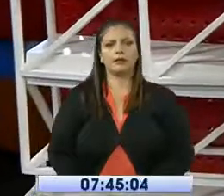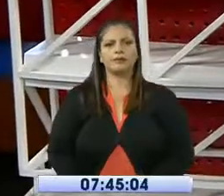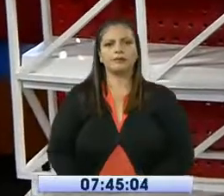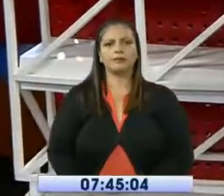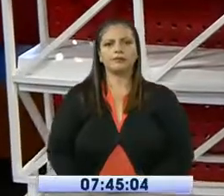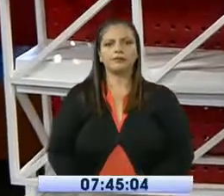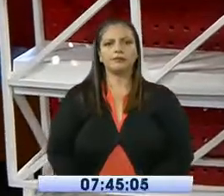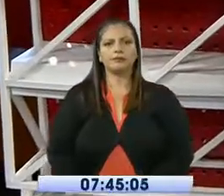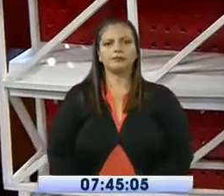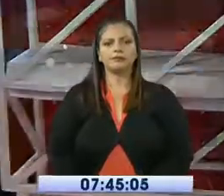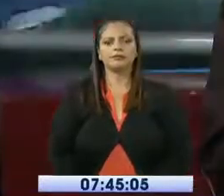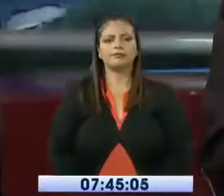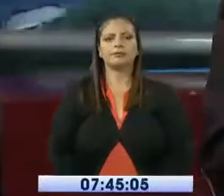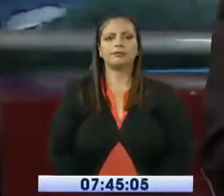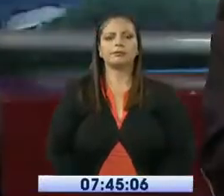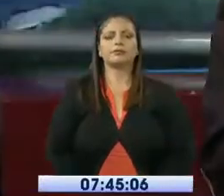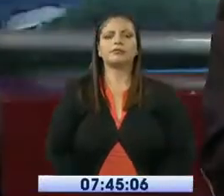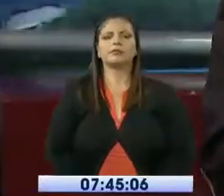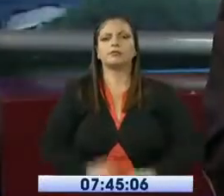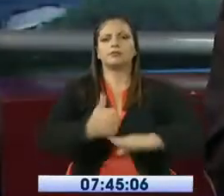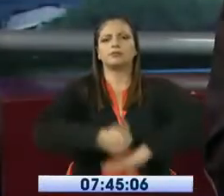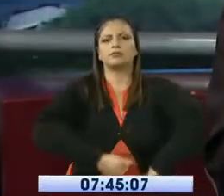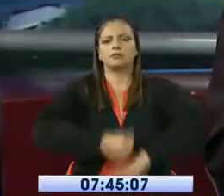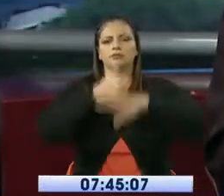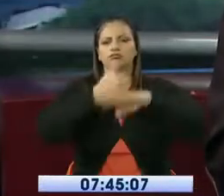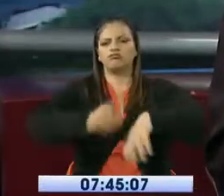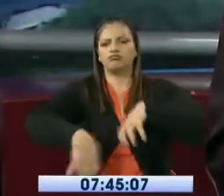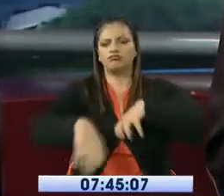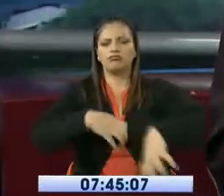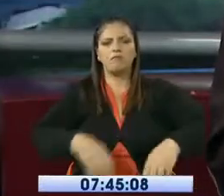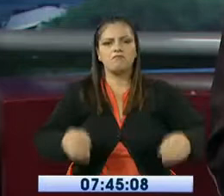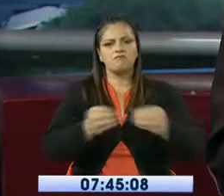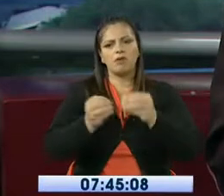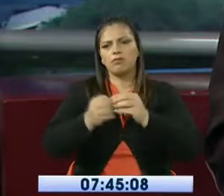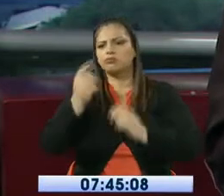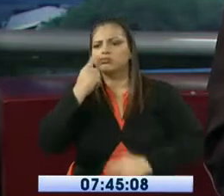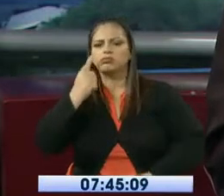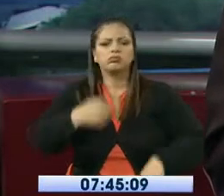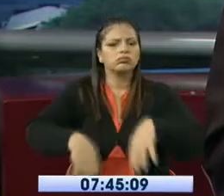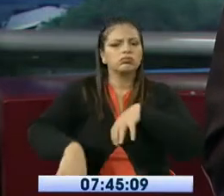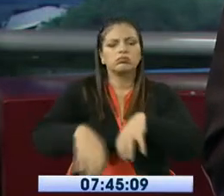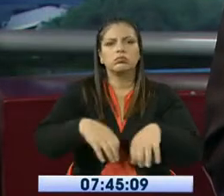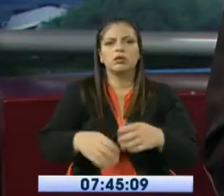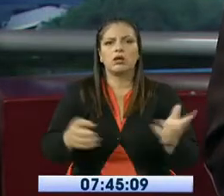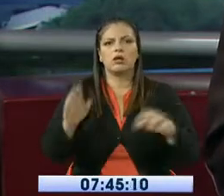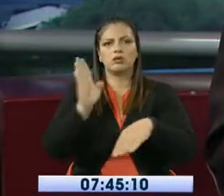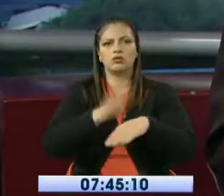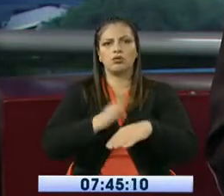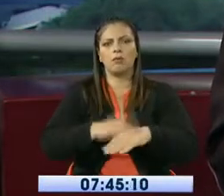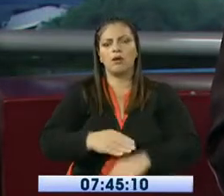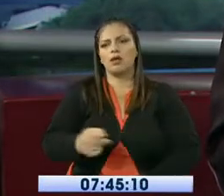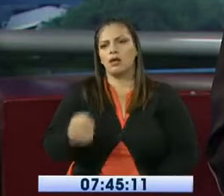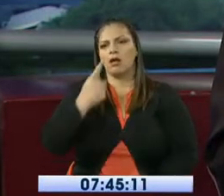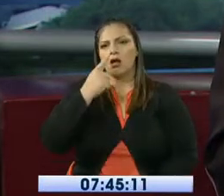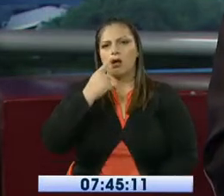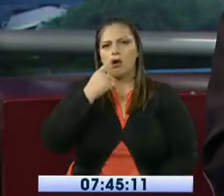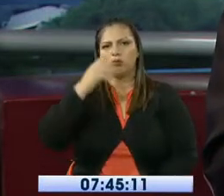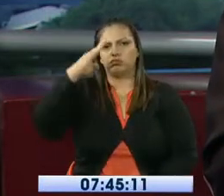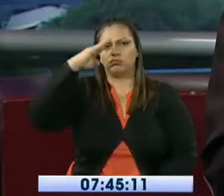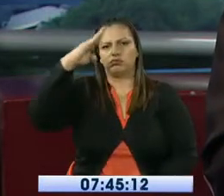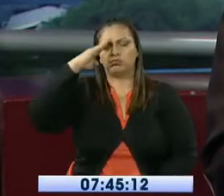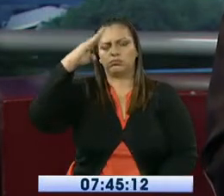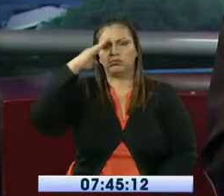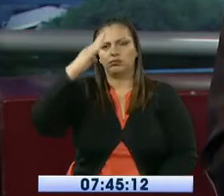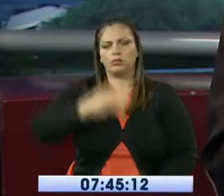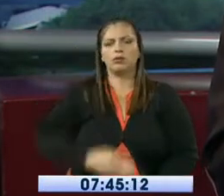Y nuevas diligencias se cumplieron en torno al caso del teniente de la DINASER hallado descuartizado en la vía perimetral hace más